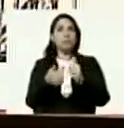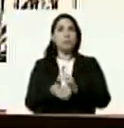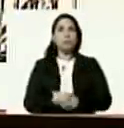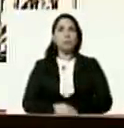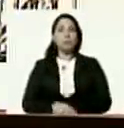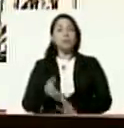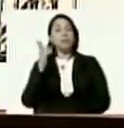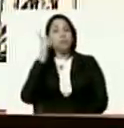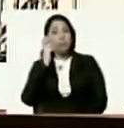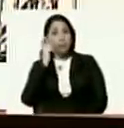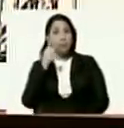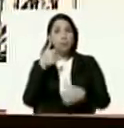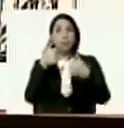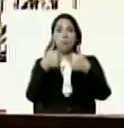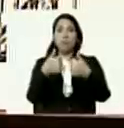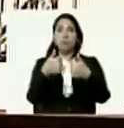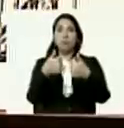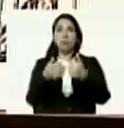escúchenme bien.